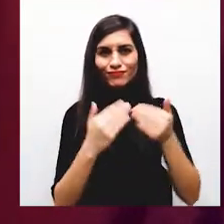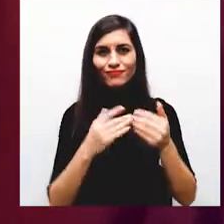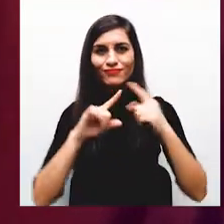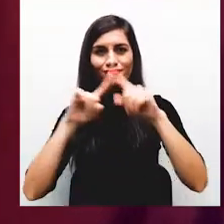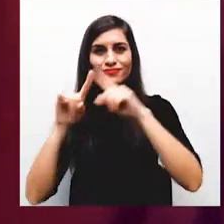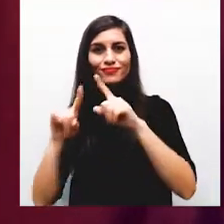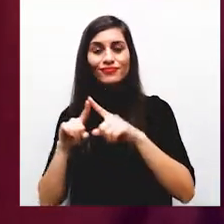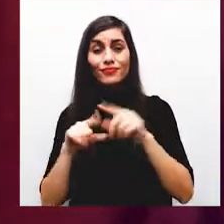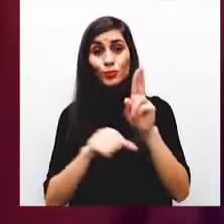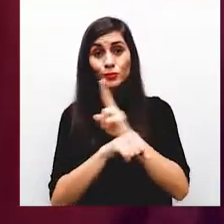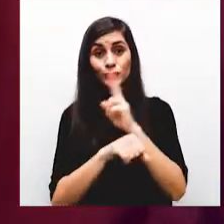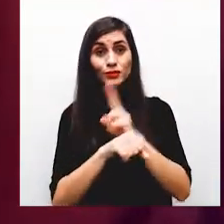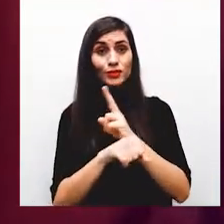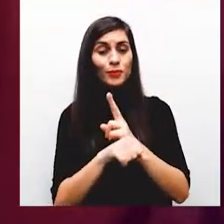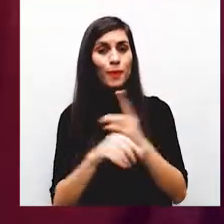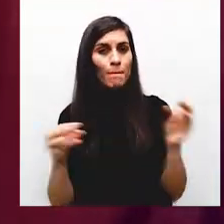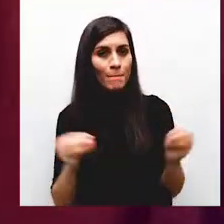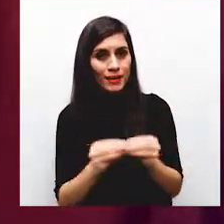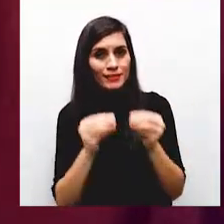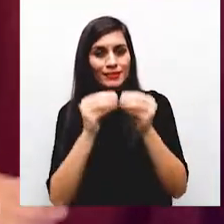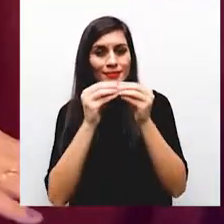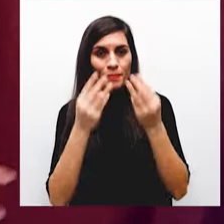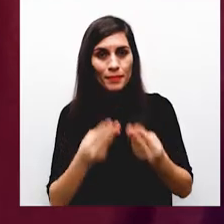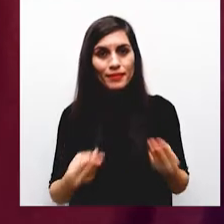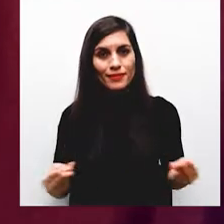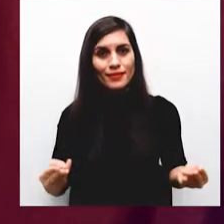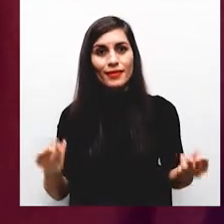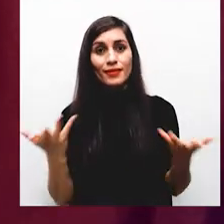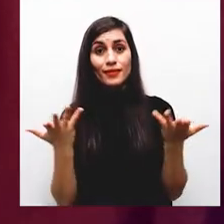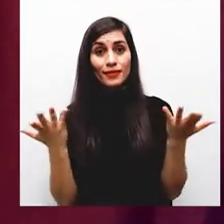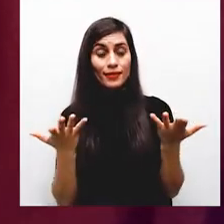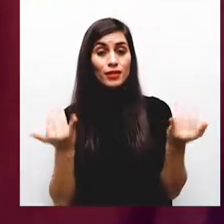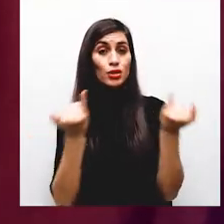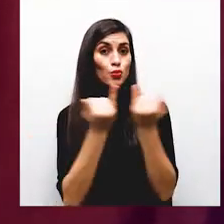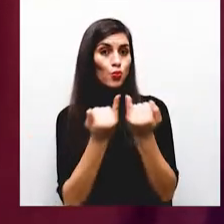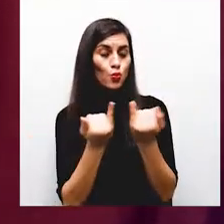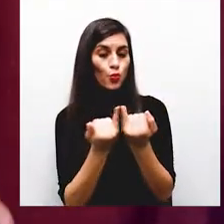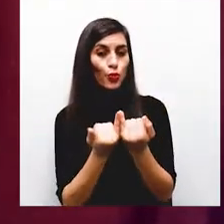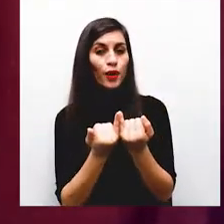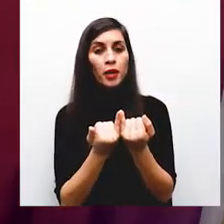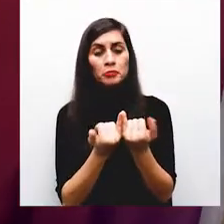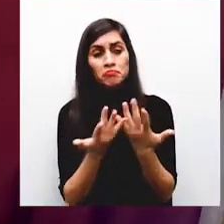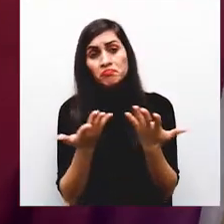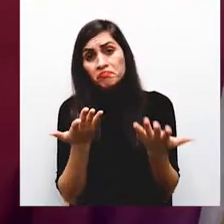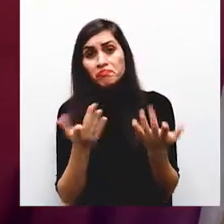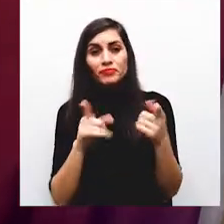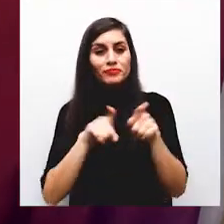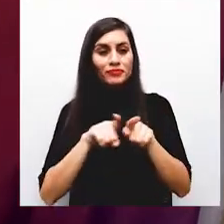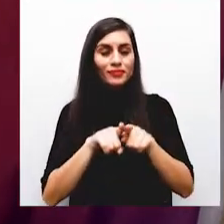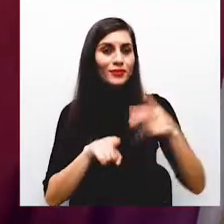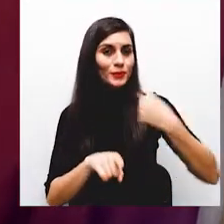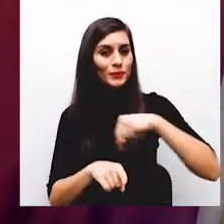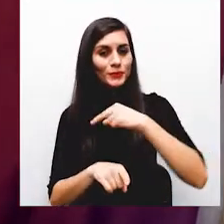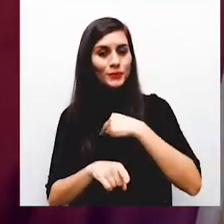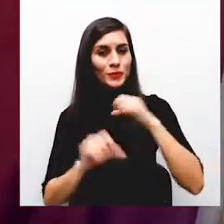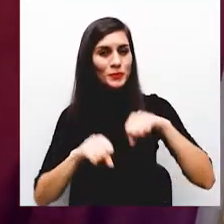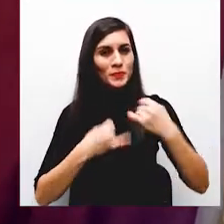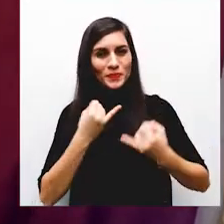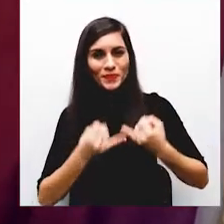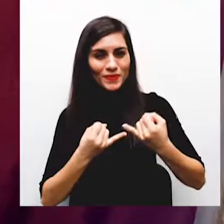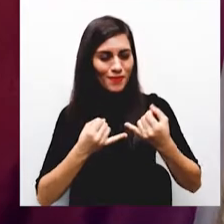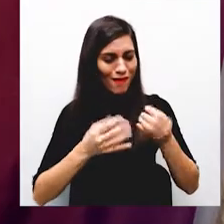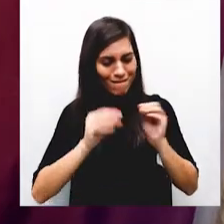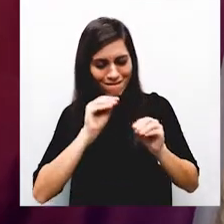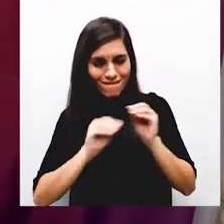creatividad, de que utilicemos la mayor cantidad posible de materiales y de medios, y con eso